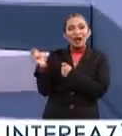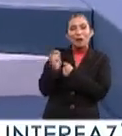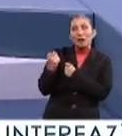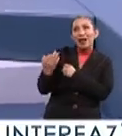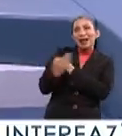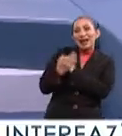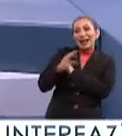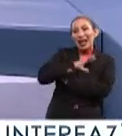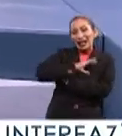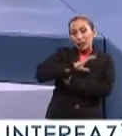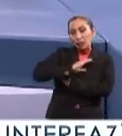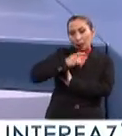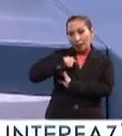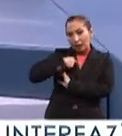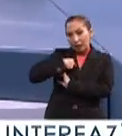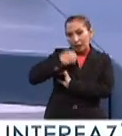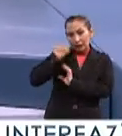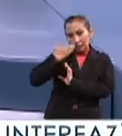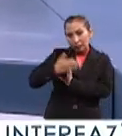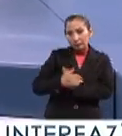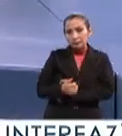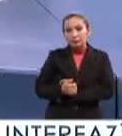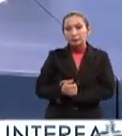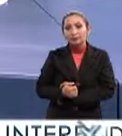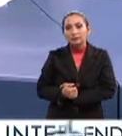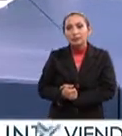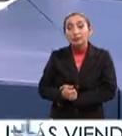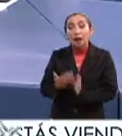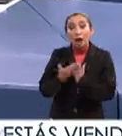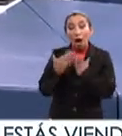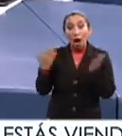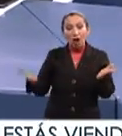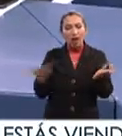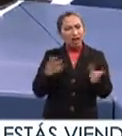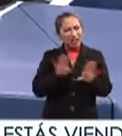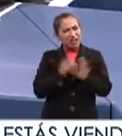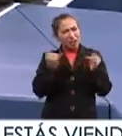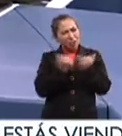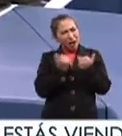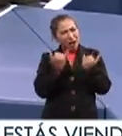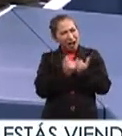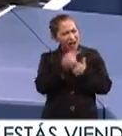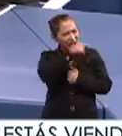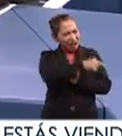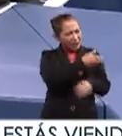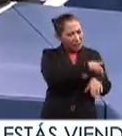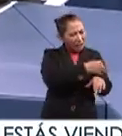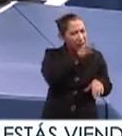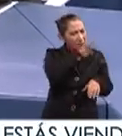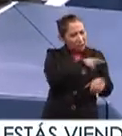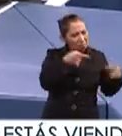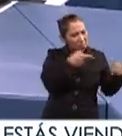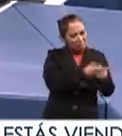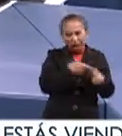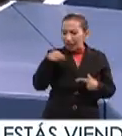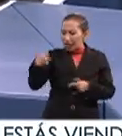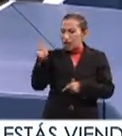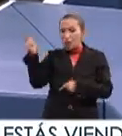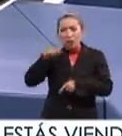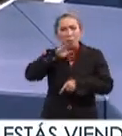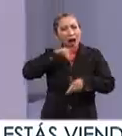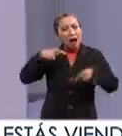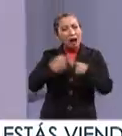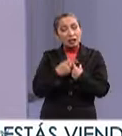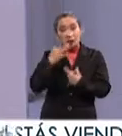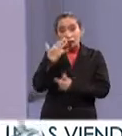¿no? O al menos a mí eso me pasó, o sea, en mi época, ¿no? O sea, y ahora es como, también es tu agresor, ¿no? O sea, el 50% de los noviazgos,